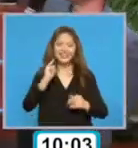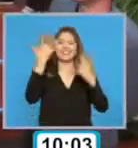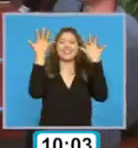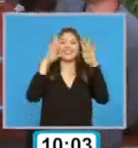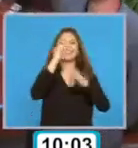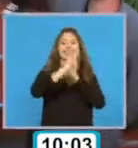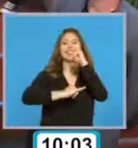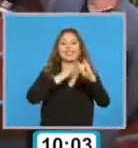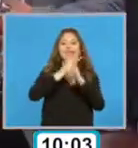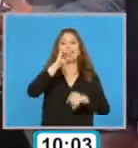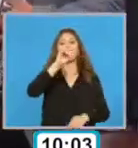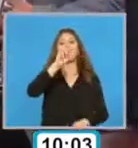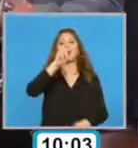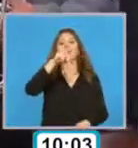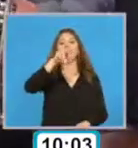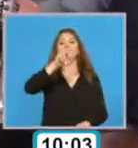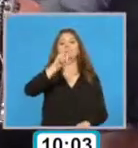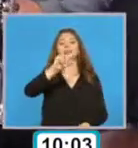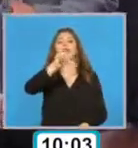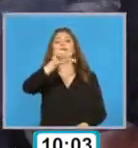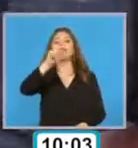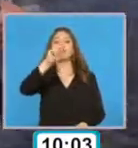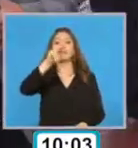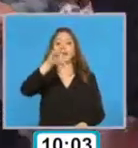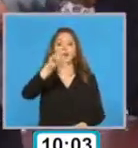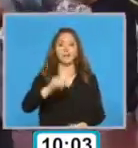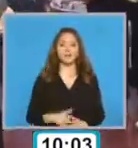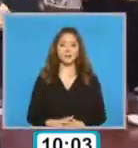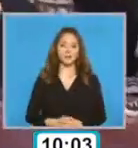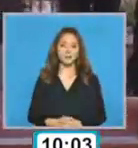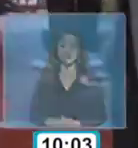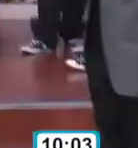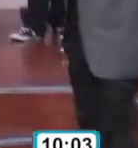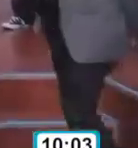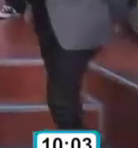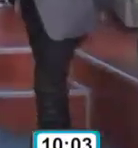el Internacional Orquesta La Típica. Venga.